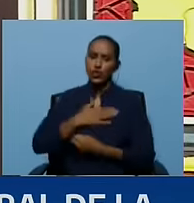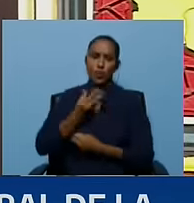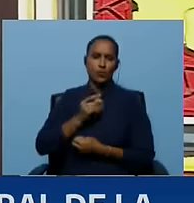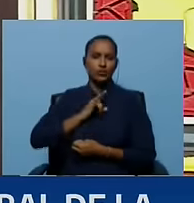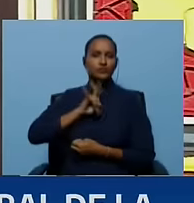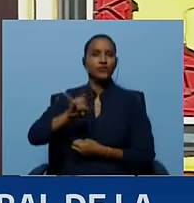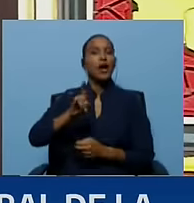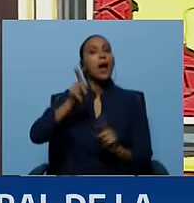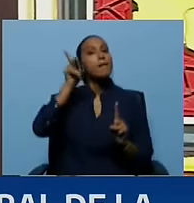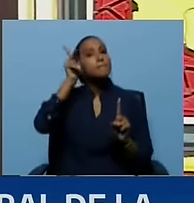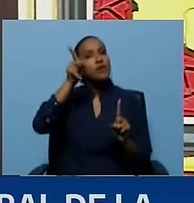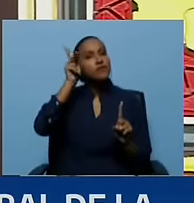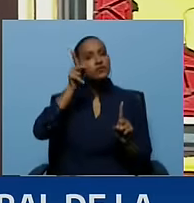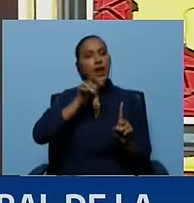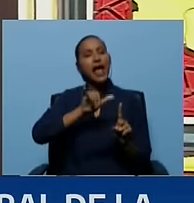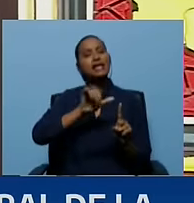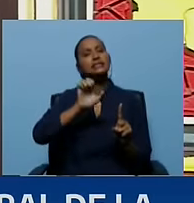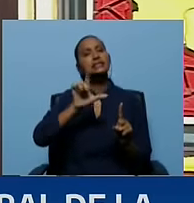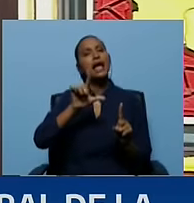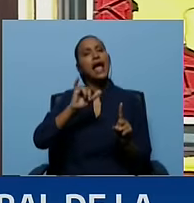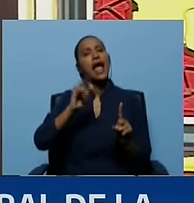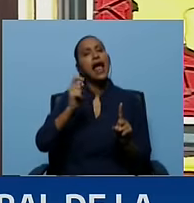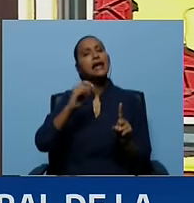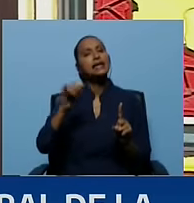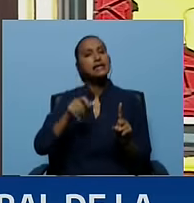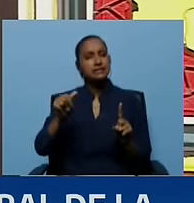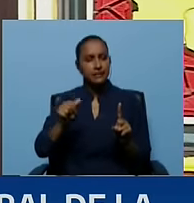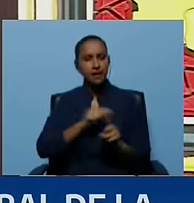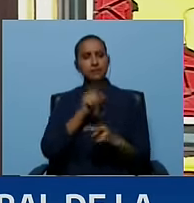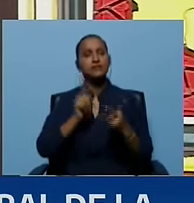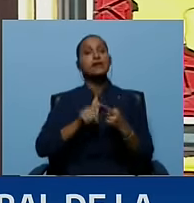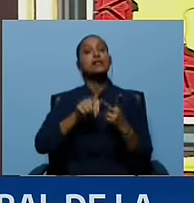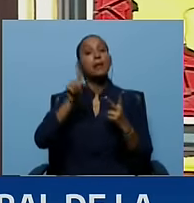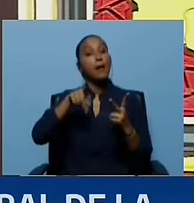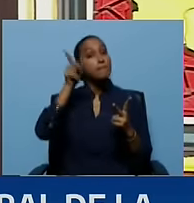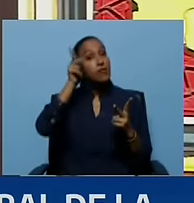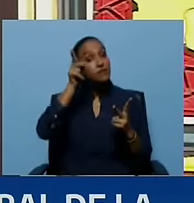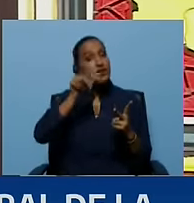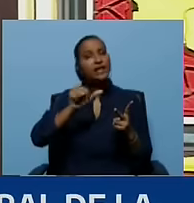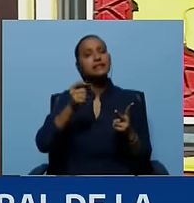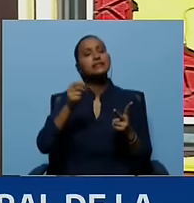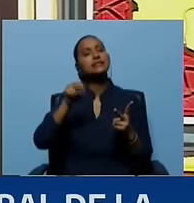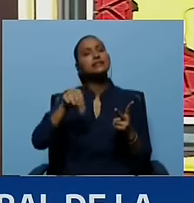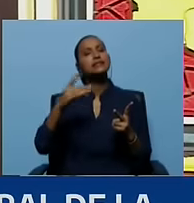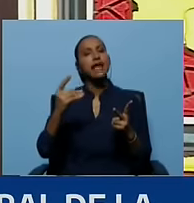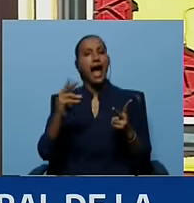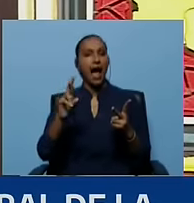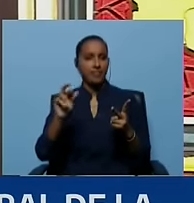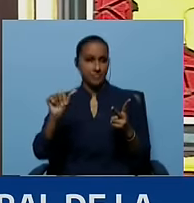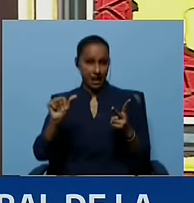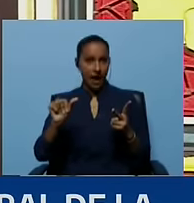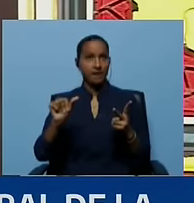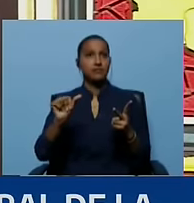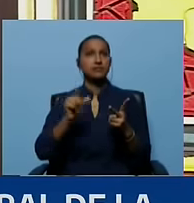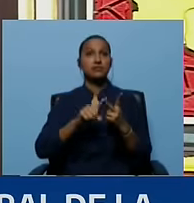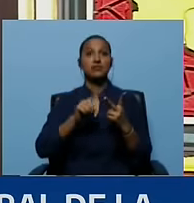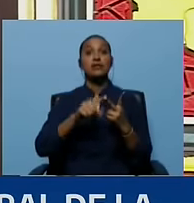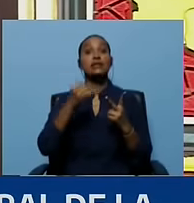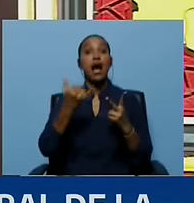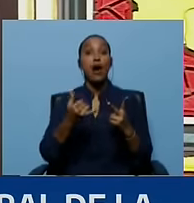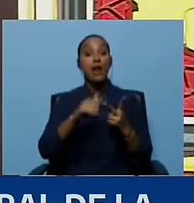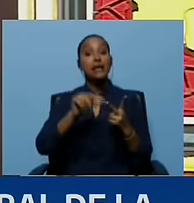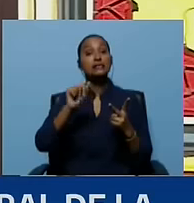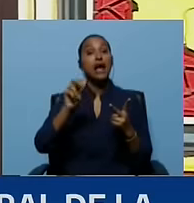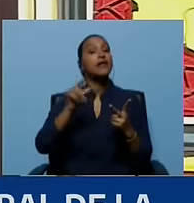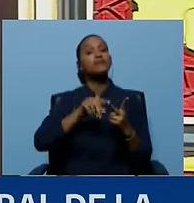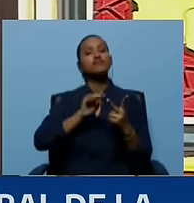profesora Yelice Santaella y la profesora Sandra Oblita. Sandra Oblita regresa a la Universidad